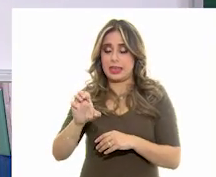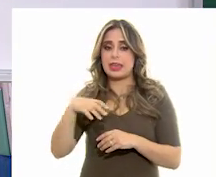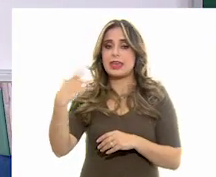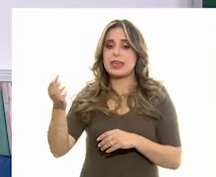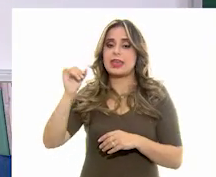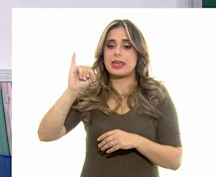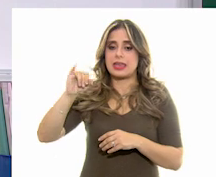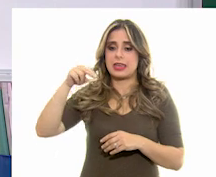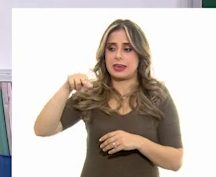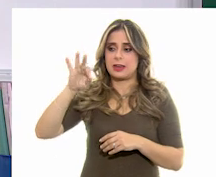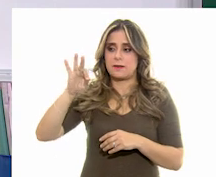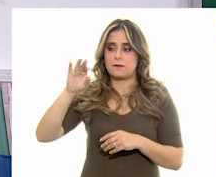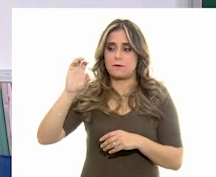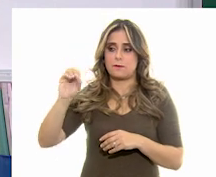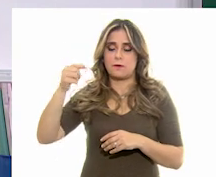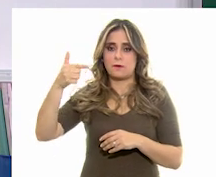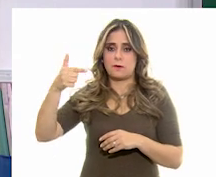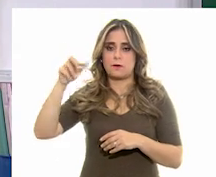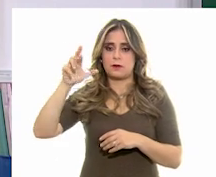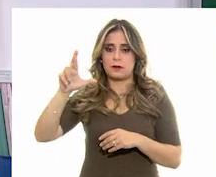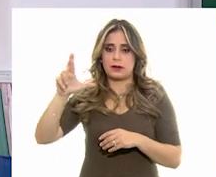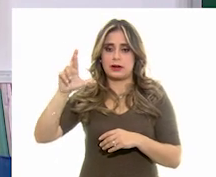Infografías. Ajá.